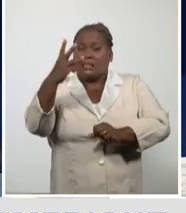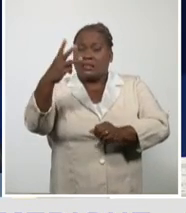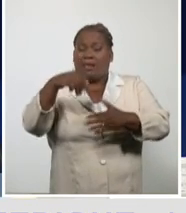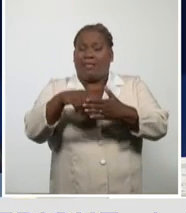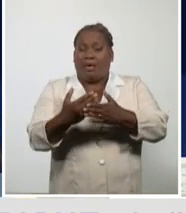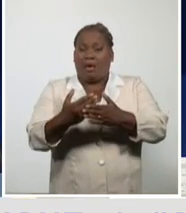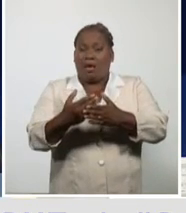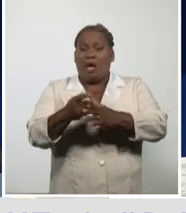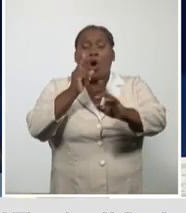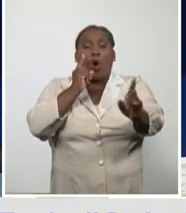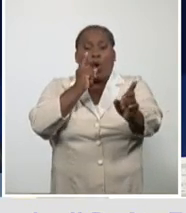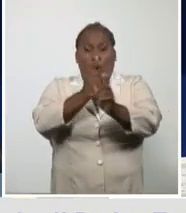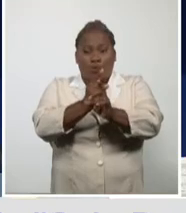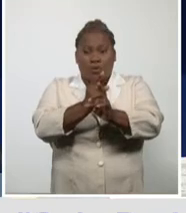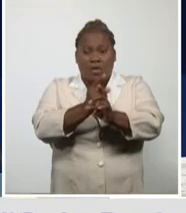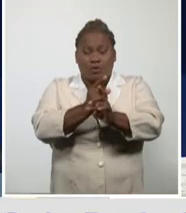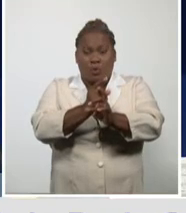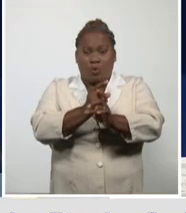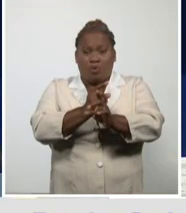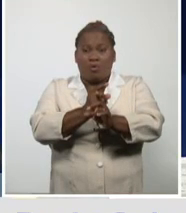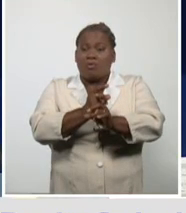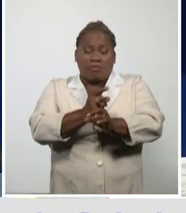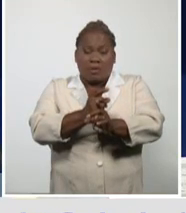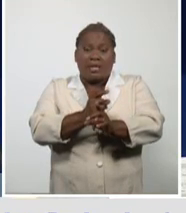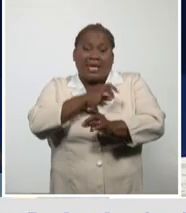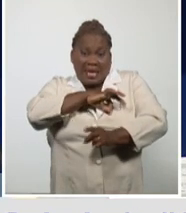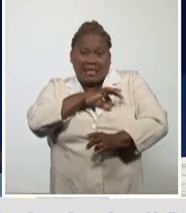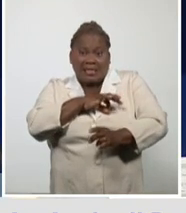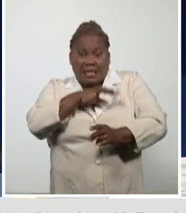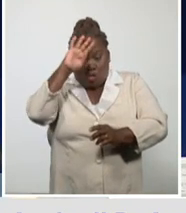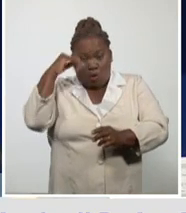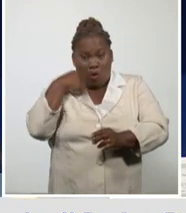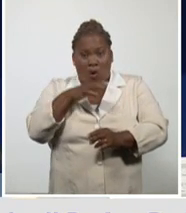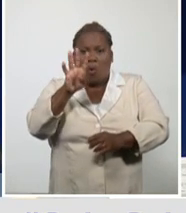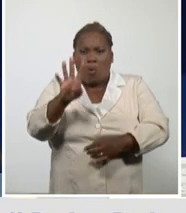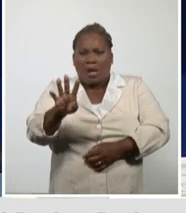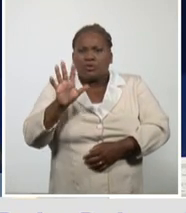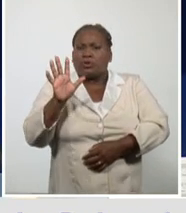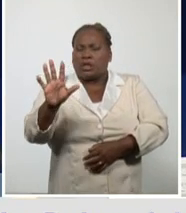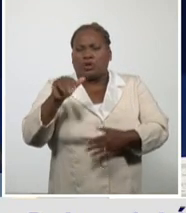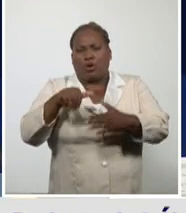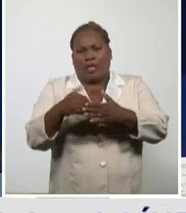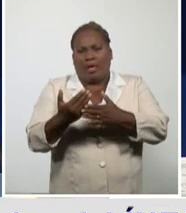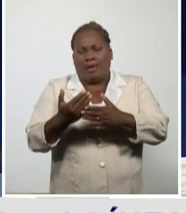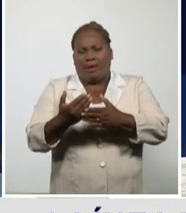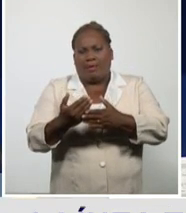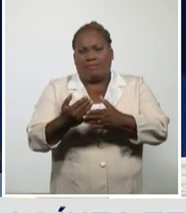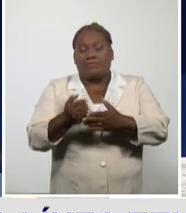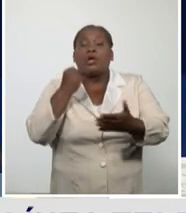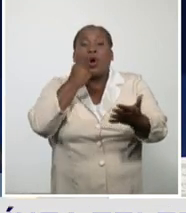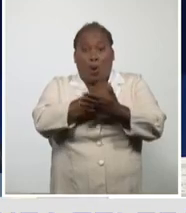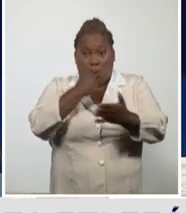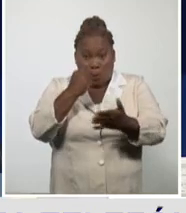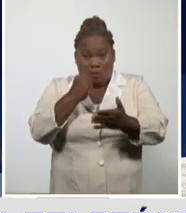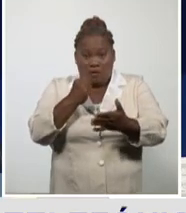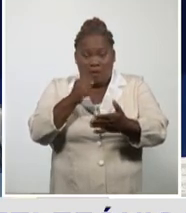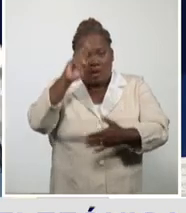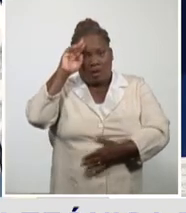contacto asintomático, se hace aproximadamente al 4º o 5º día. Si se confirma, pues va